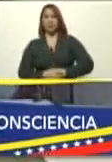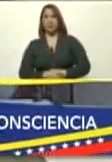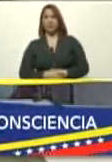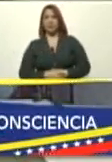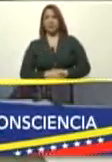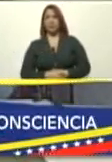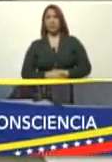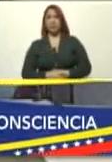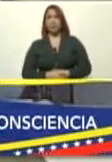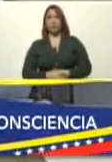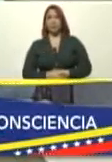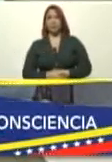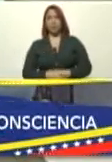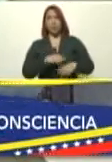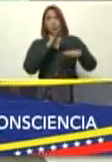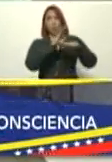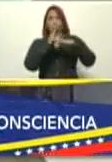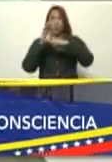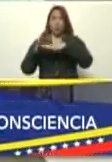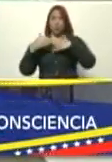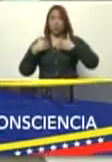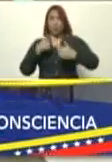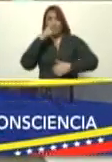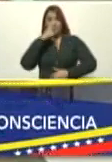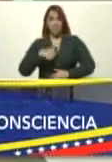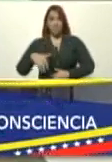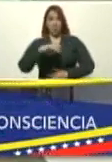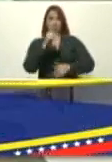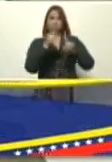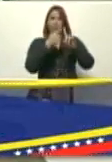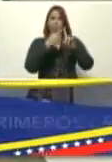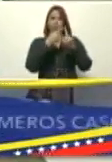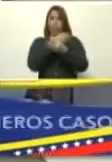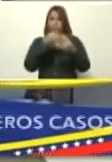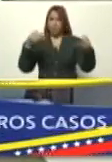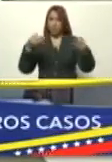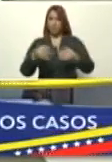En primer lugar, en cuidar la salud del pueblo. Primer éxito.